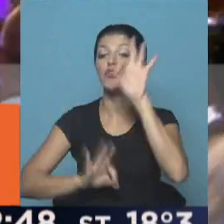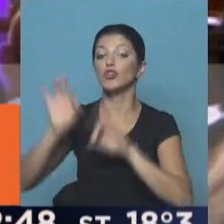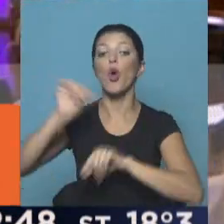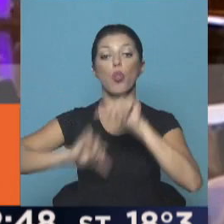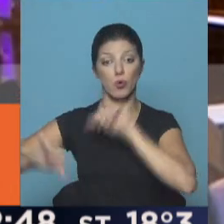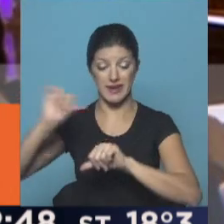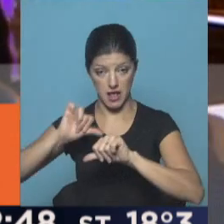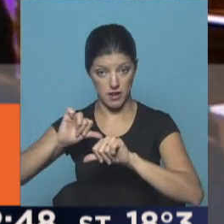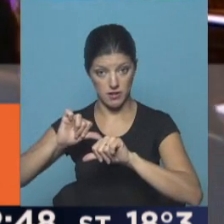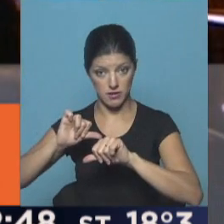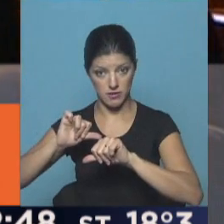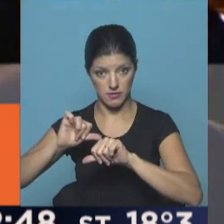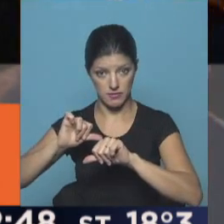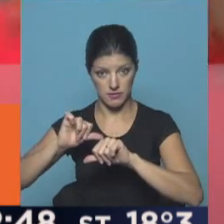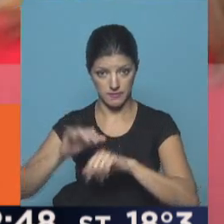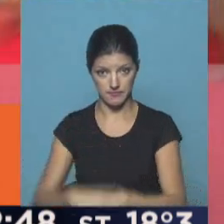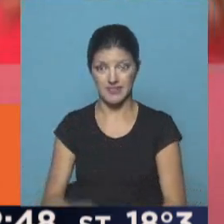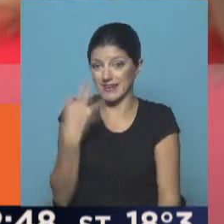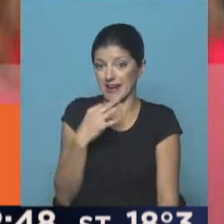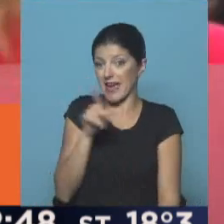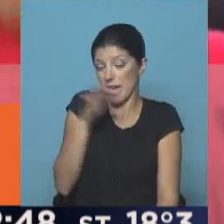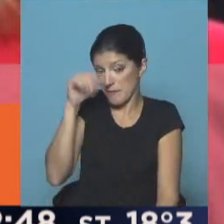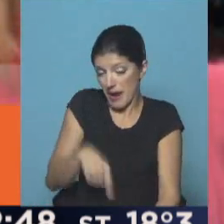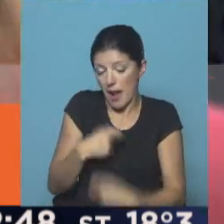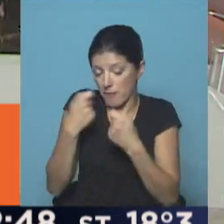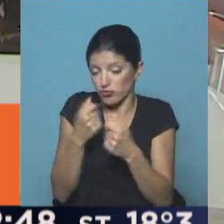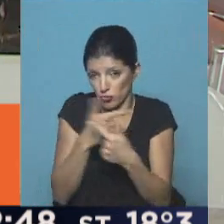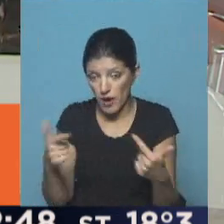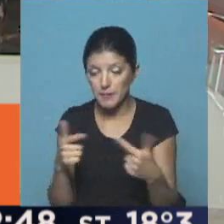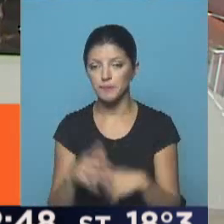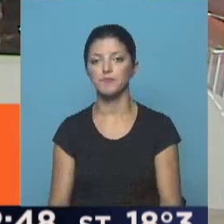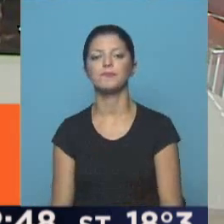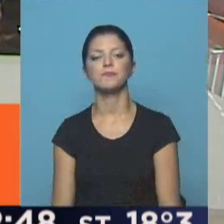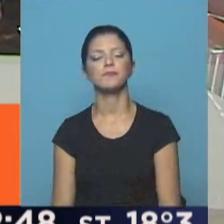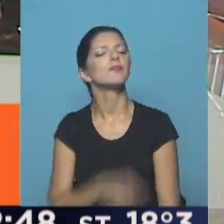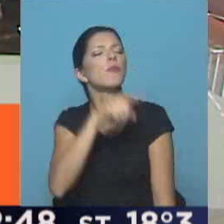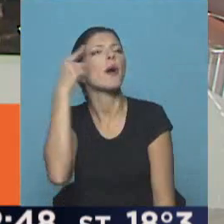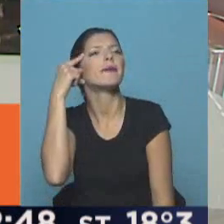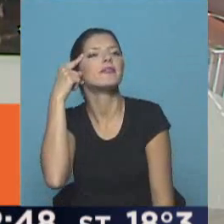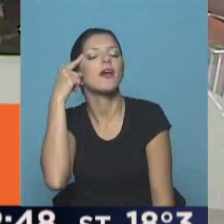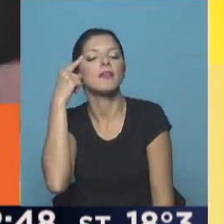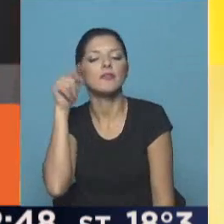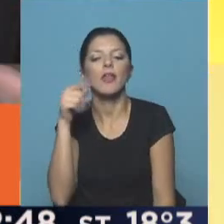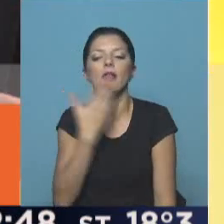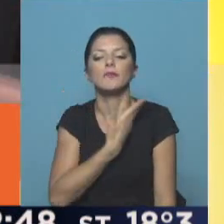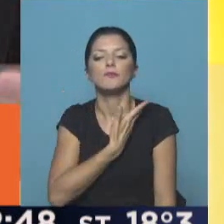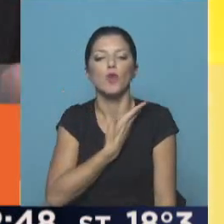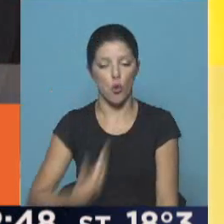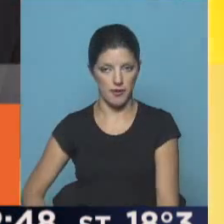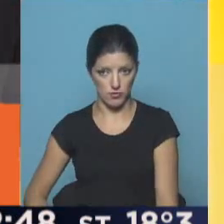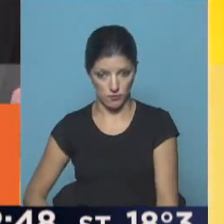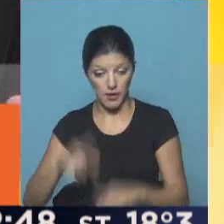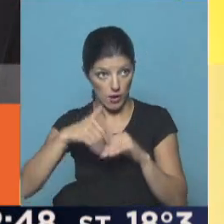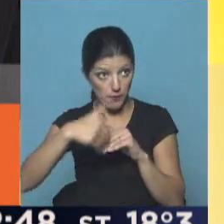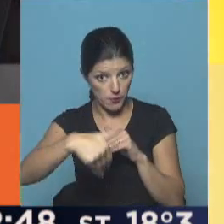que él personalmente no apoya. ¿Y cómo te imaginas en este contexto un gobierno, el gobierno de aquí en